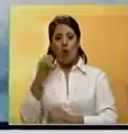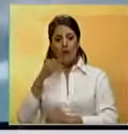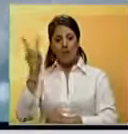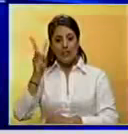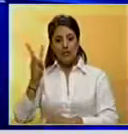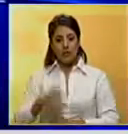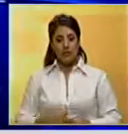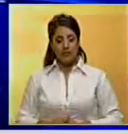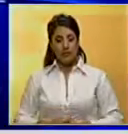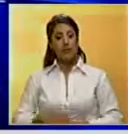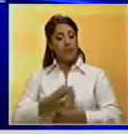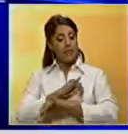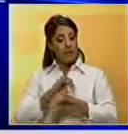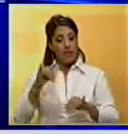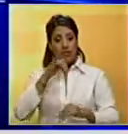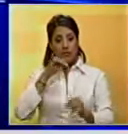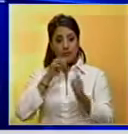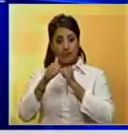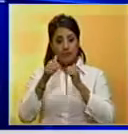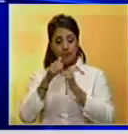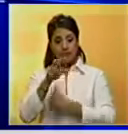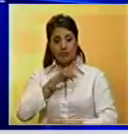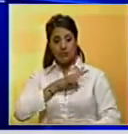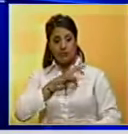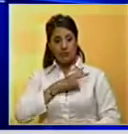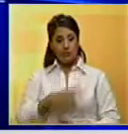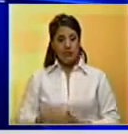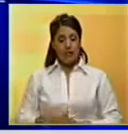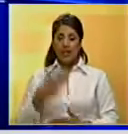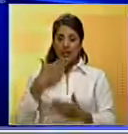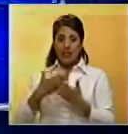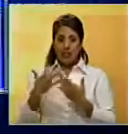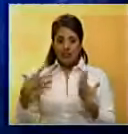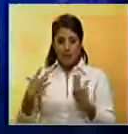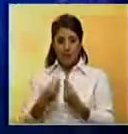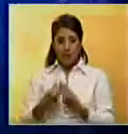venezolanos. Bien, hasta aquí la información deportiva en Noticiero Venevisión. Gracias por su compañía.